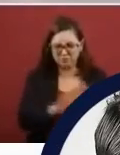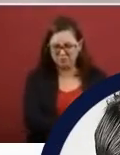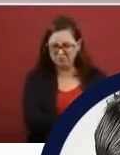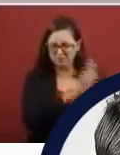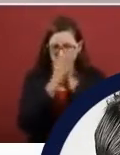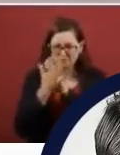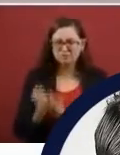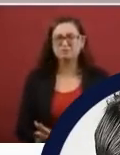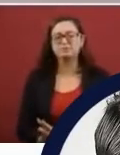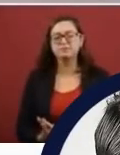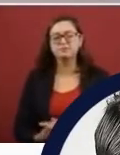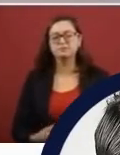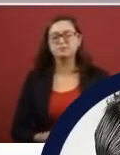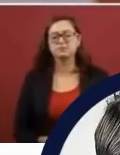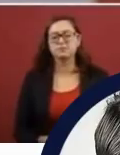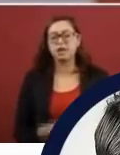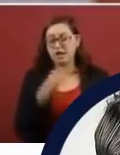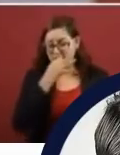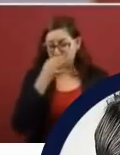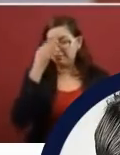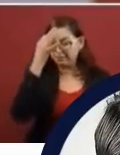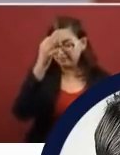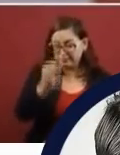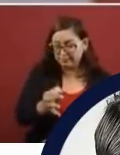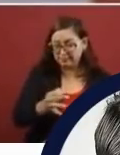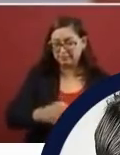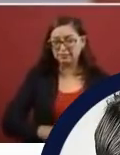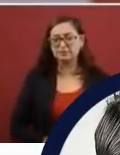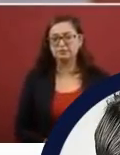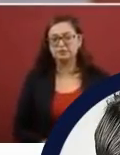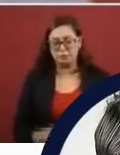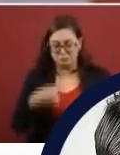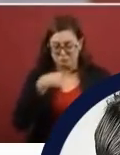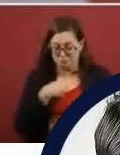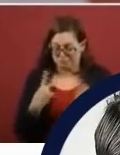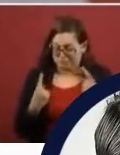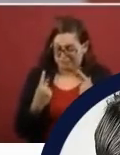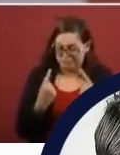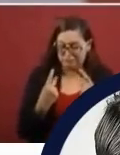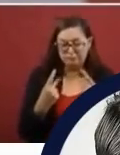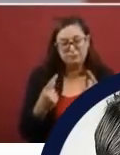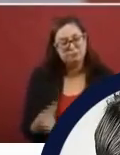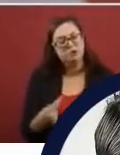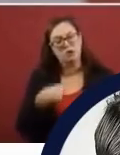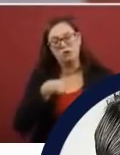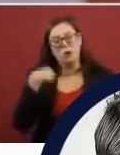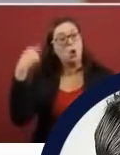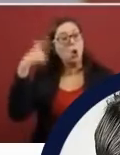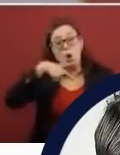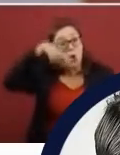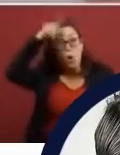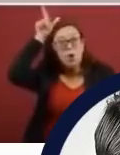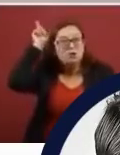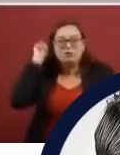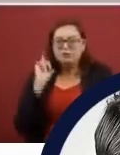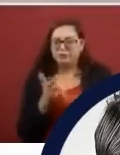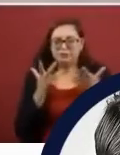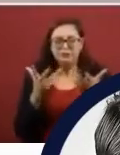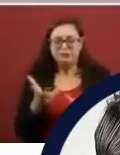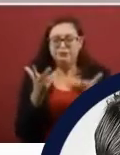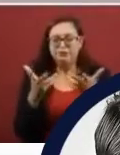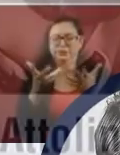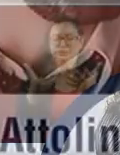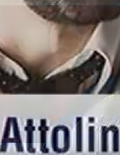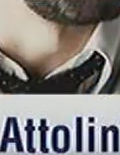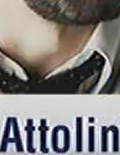es que no hay frontera. Bueno, entonces, una vía en política, culturales, migración, simbólicos, históricos, ¿qué riesgos muy ves, concretos, Antonio? Yo creo que está bien. Para